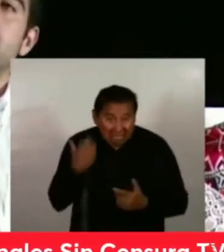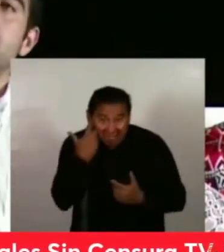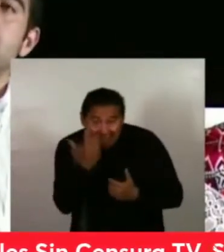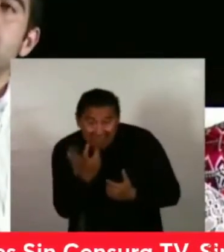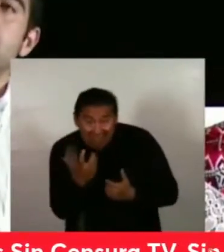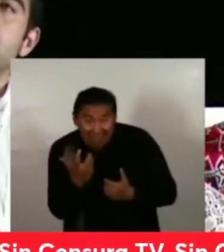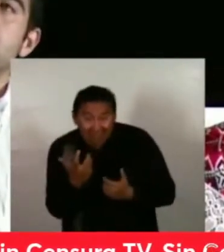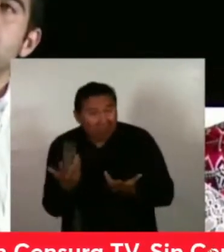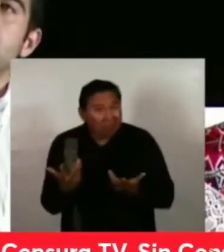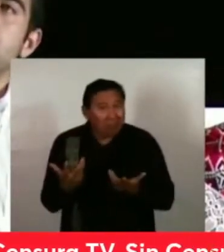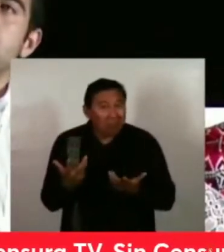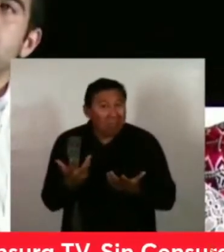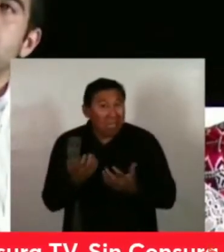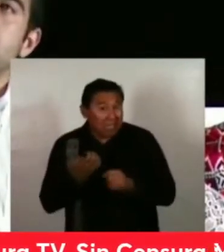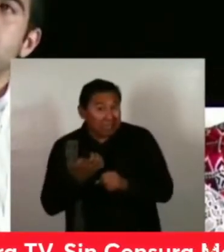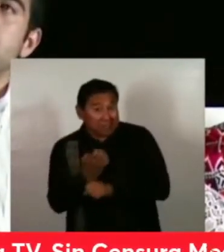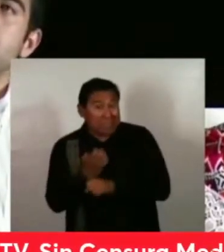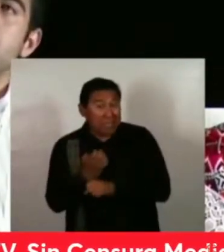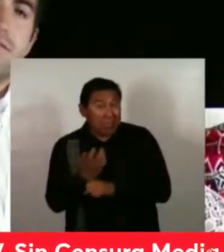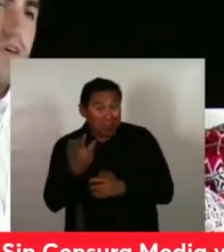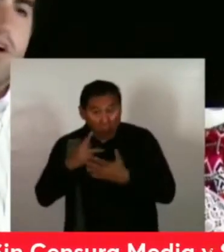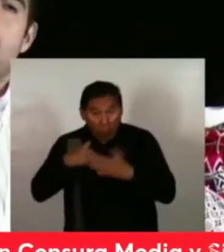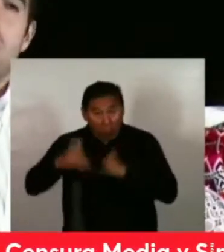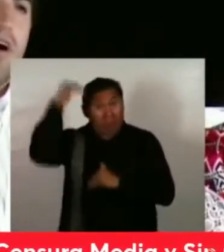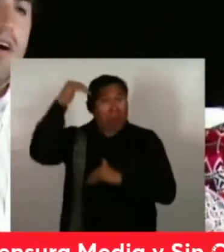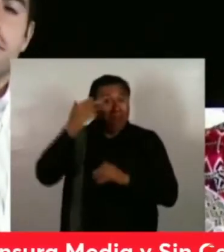¿O que regrese el Estado Mayor presidencial?